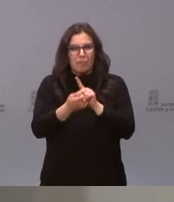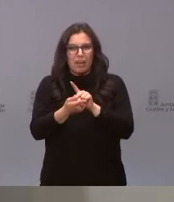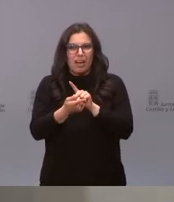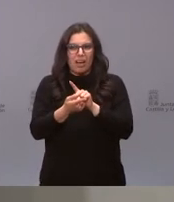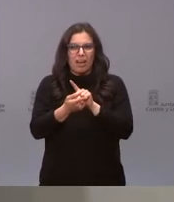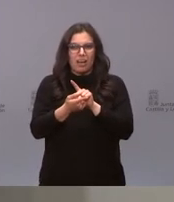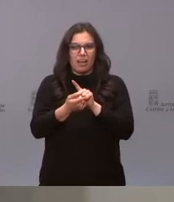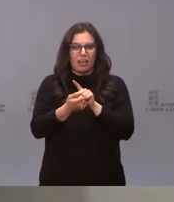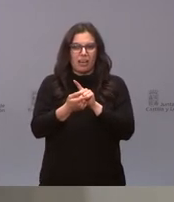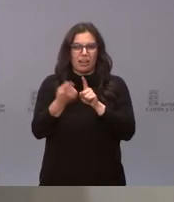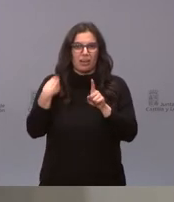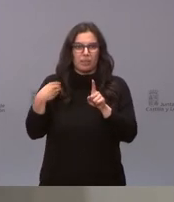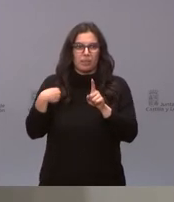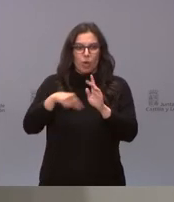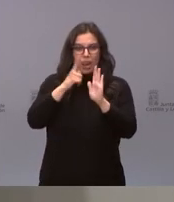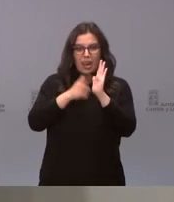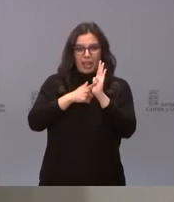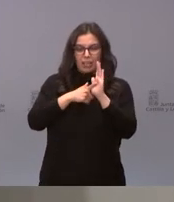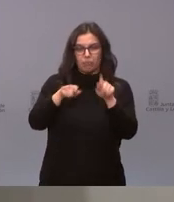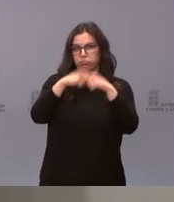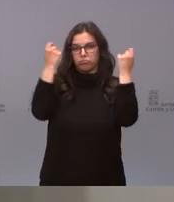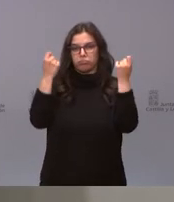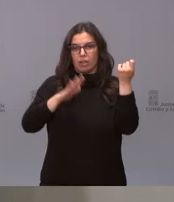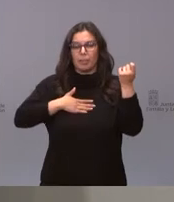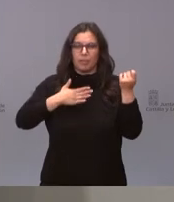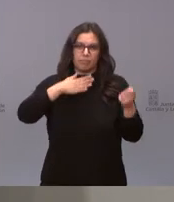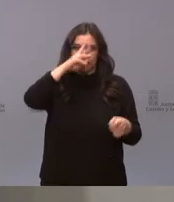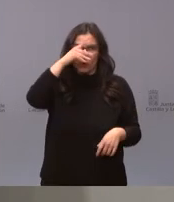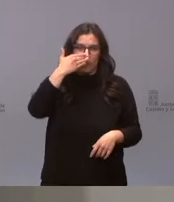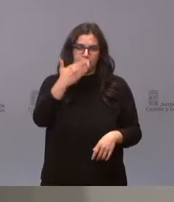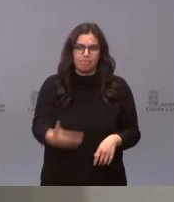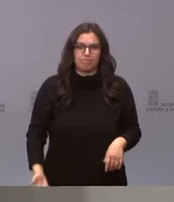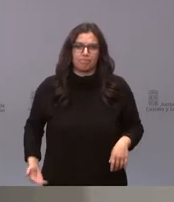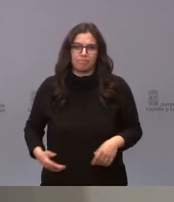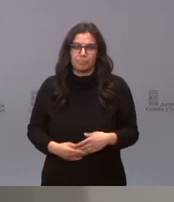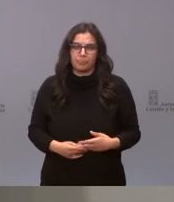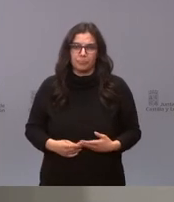el marco el marco legal a mí me preocupa me preocupa mucho